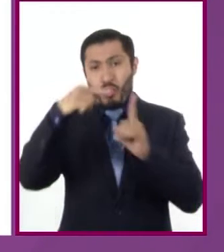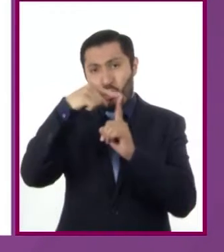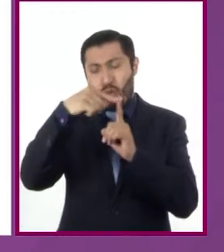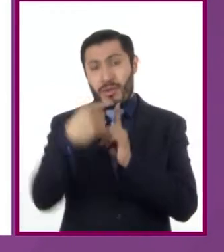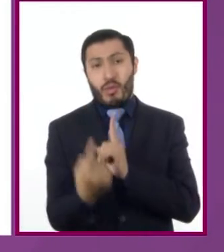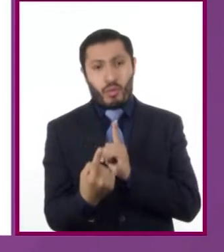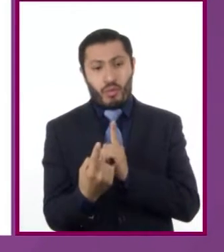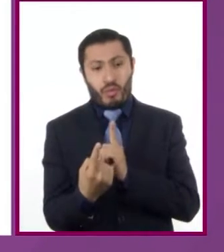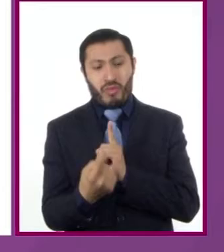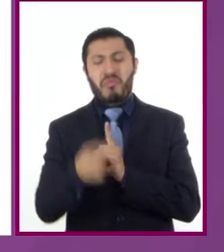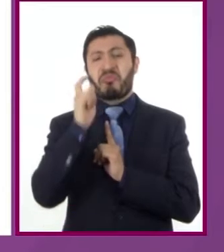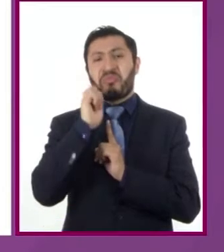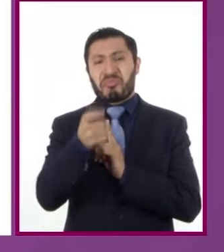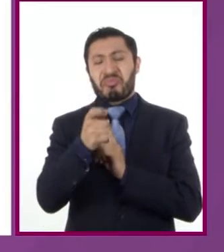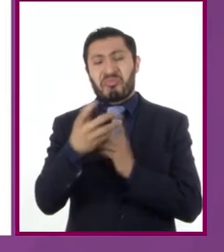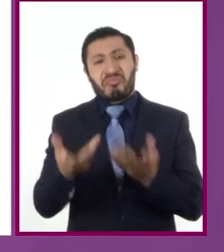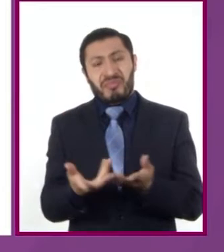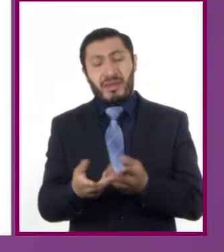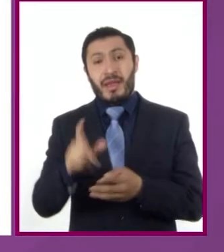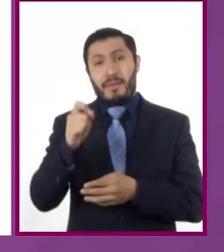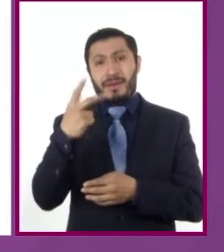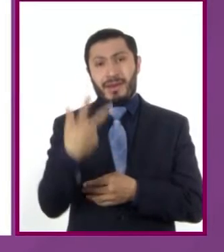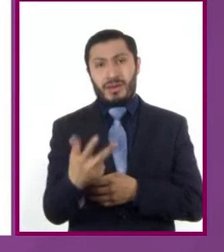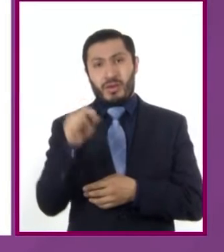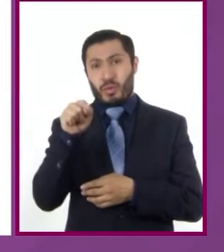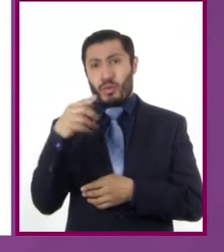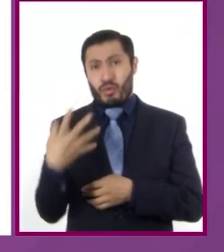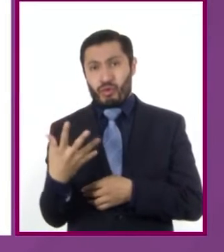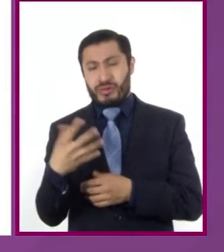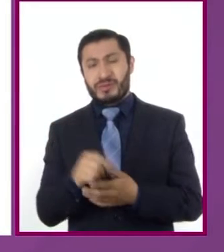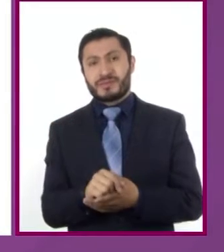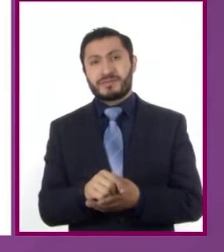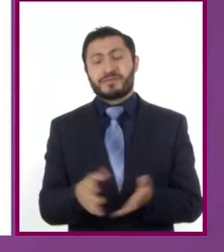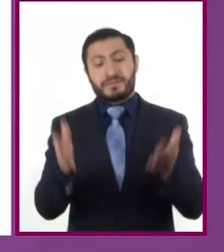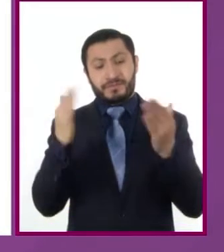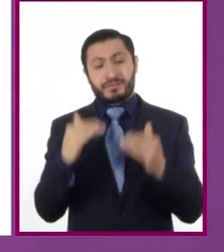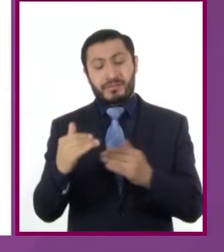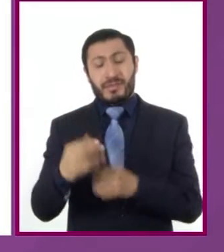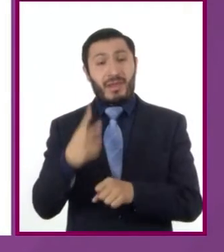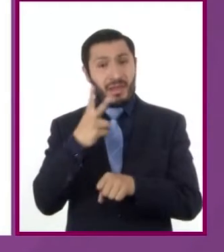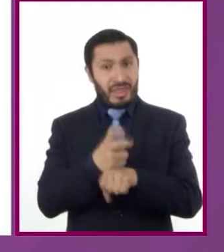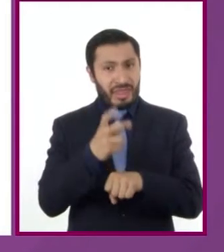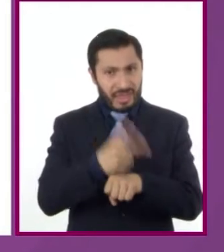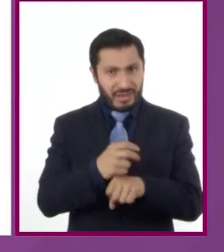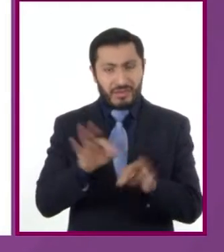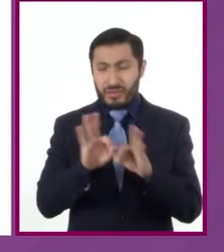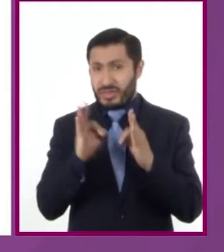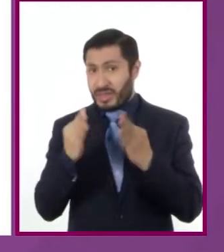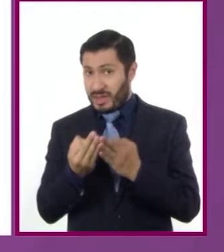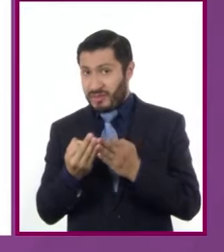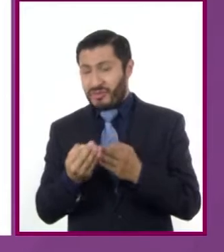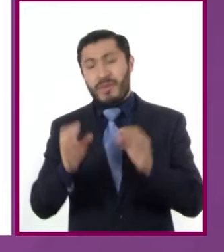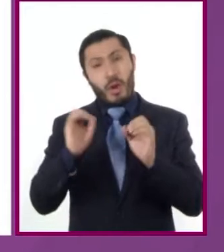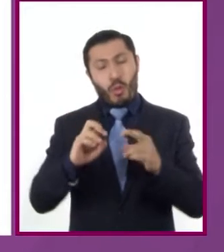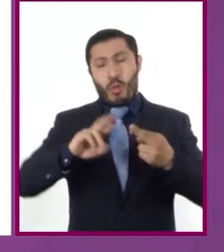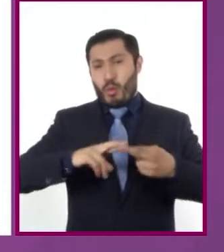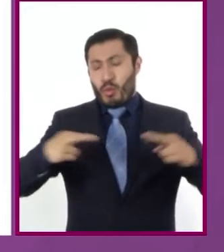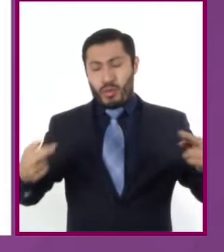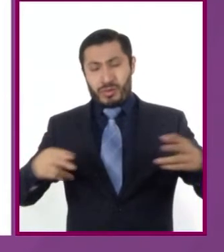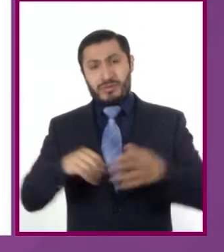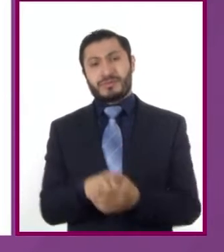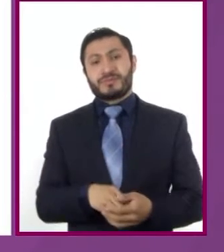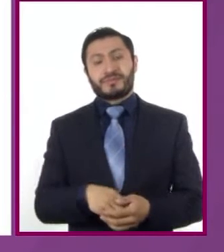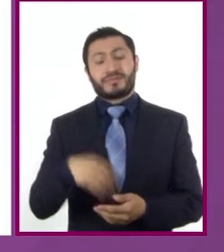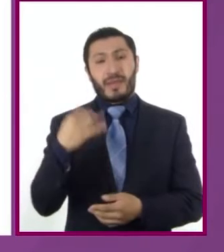1, que es igual a 28.5. Para la segunda razón o relación,